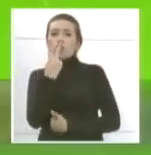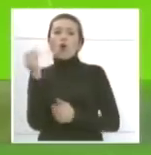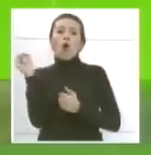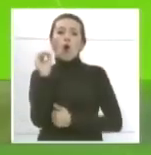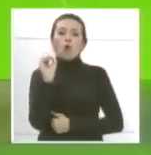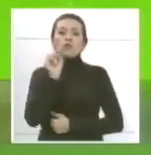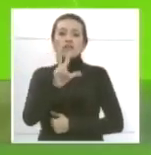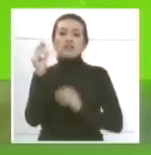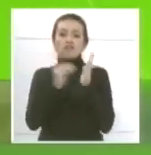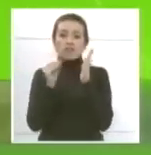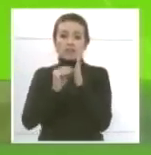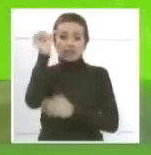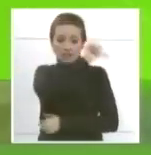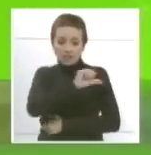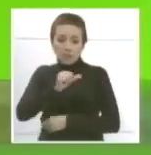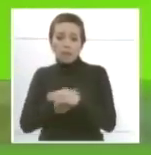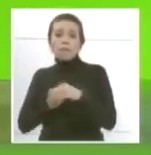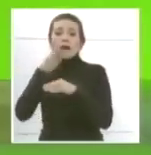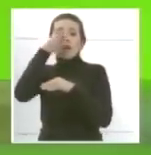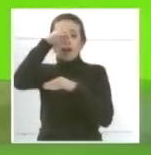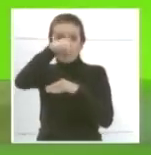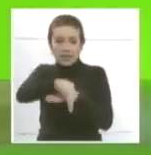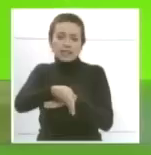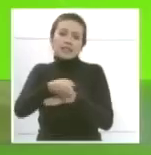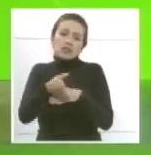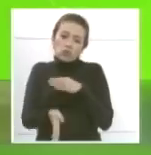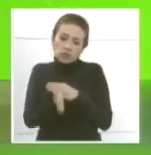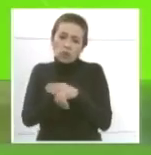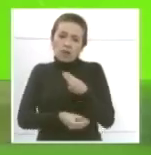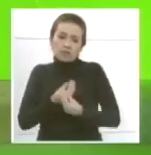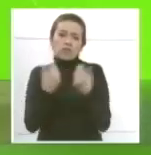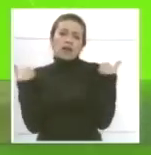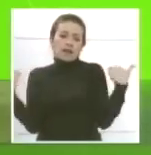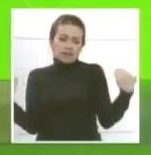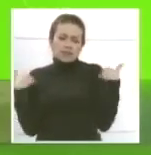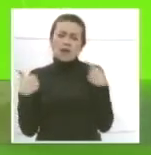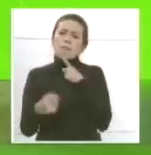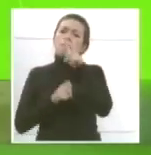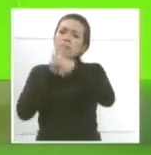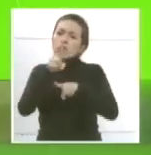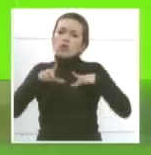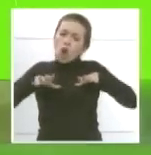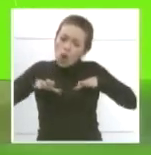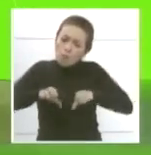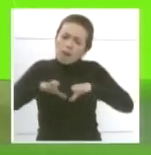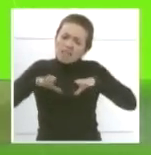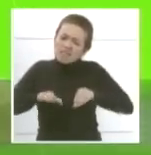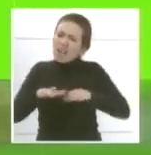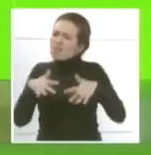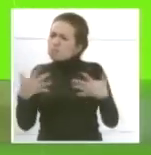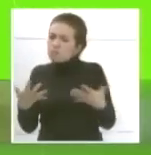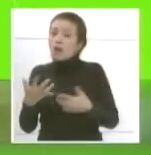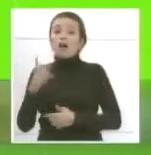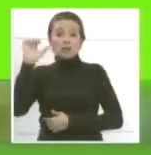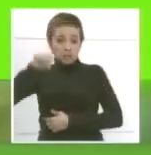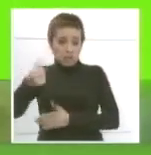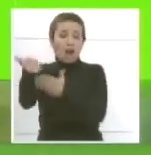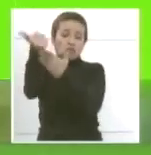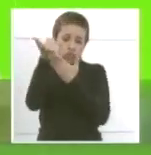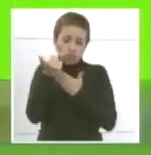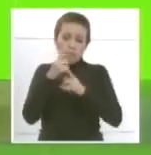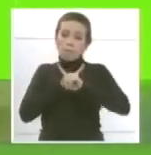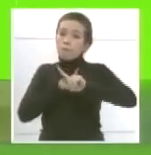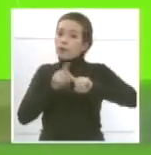semana para mantener un sistema musculoesquelético en buenas condiciones. ¿Los masajes? Los masajes son relajantes y ayudan, eso ayuda, pero eso no